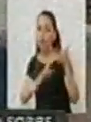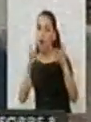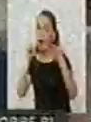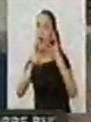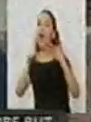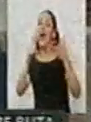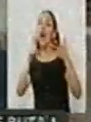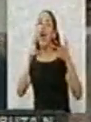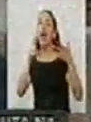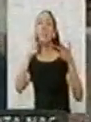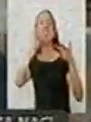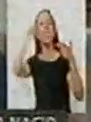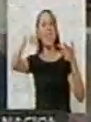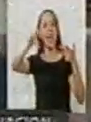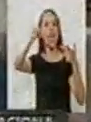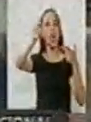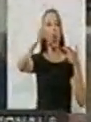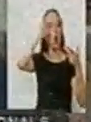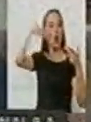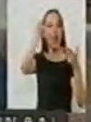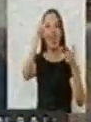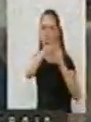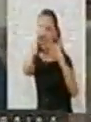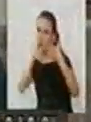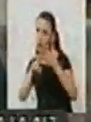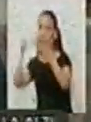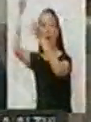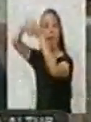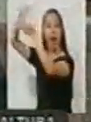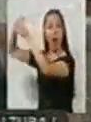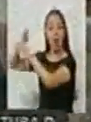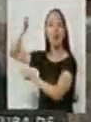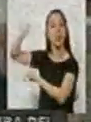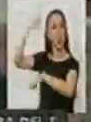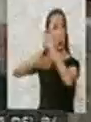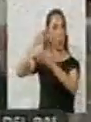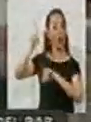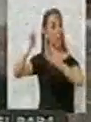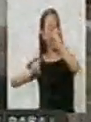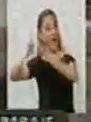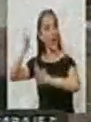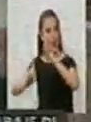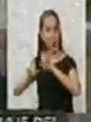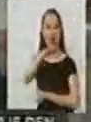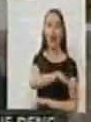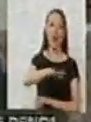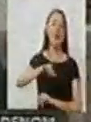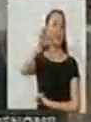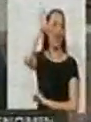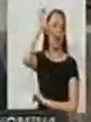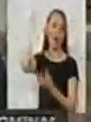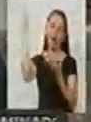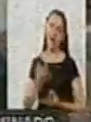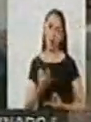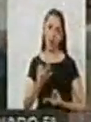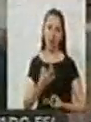experiencia es muy linda y hermosa, así que yo creo que eso más que nada los chicos se llevan este lindo recuerdo y bueno, gracias a Dios la posibilidad de estar